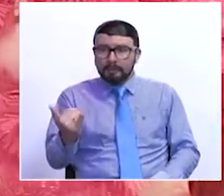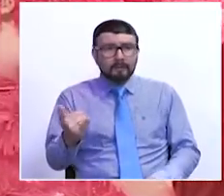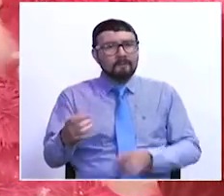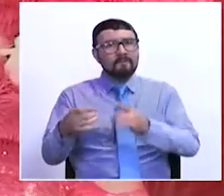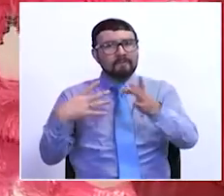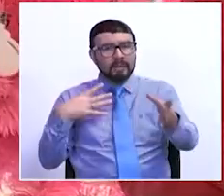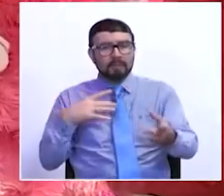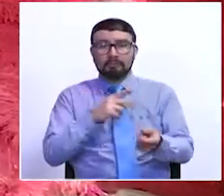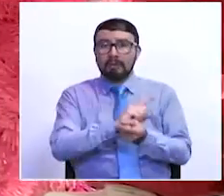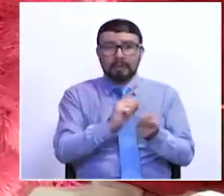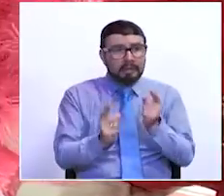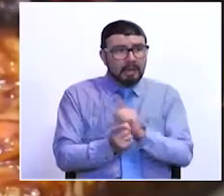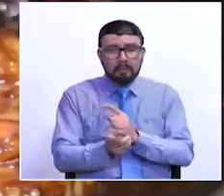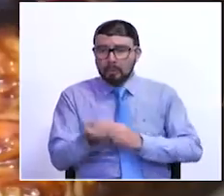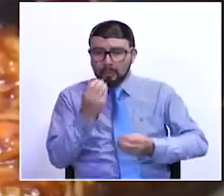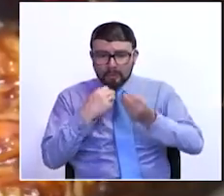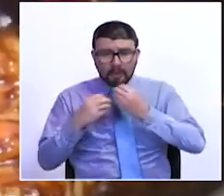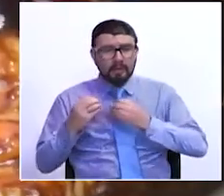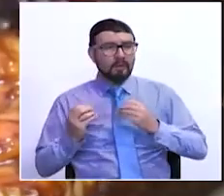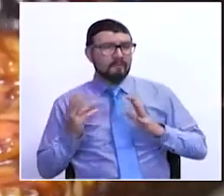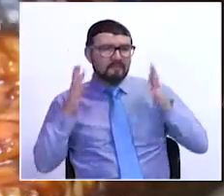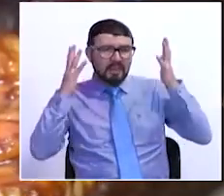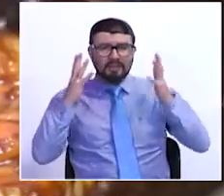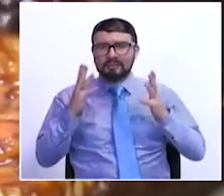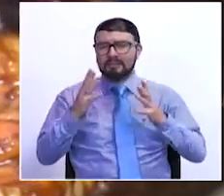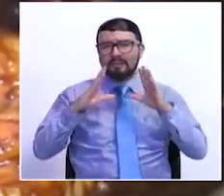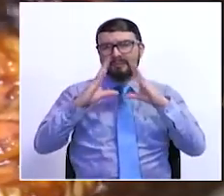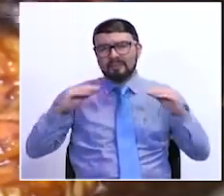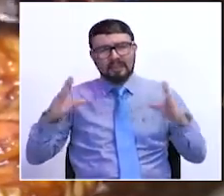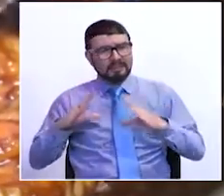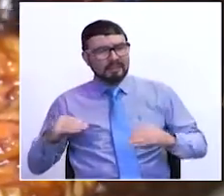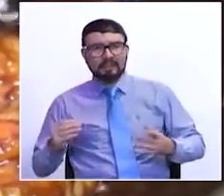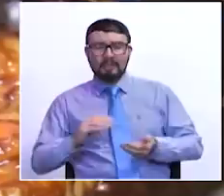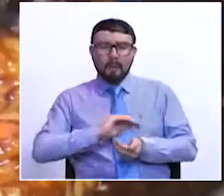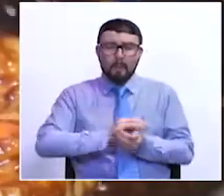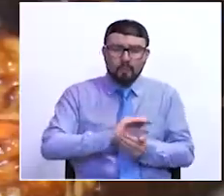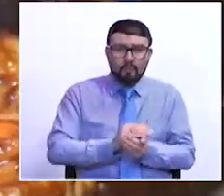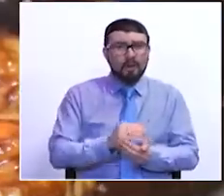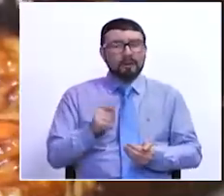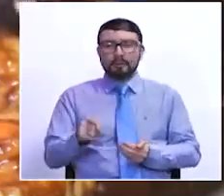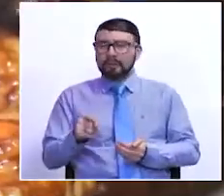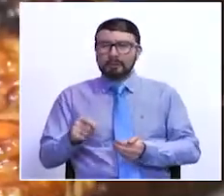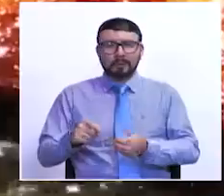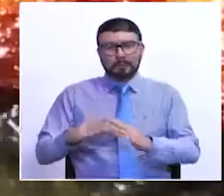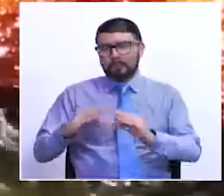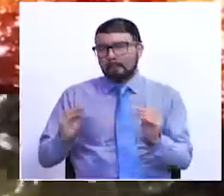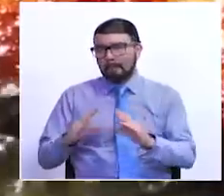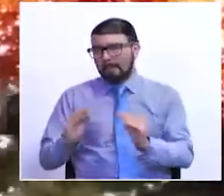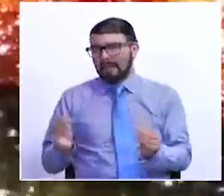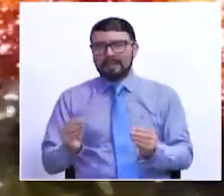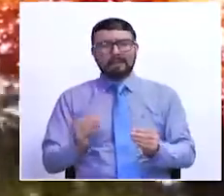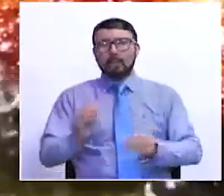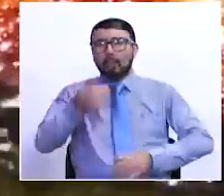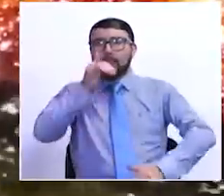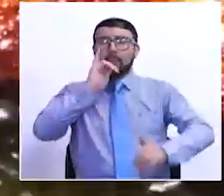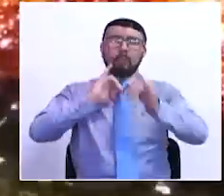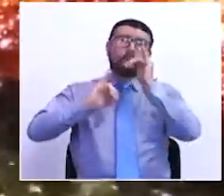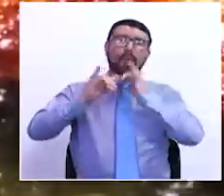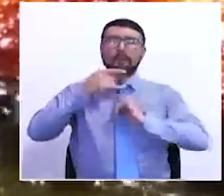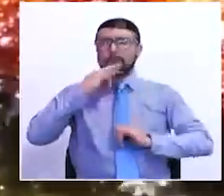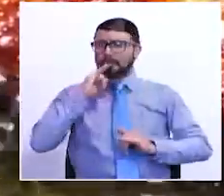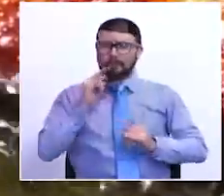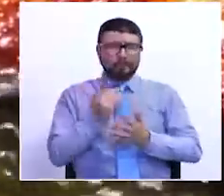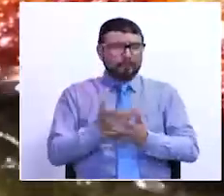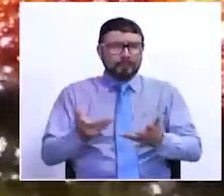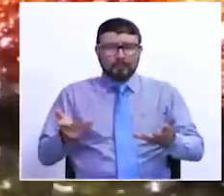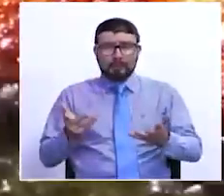cambios alimentarios grandes, la fiesta, la natilla, el buñuelo, el frito, la empanada y el licor, pues vamos a tratar